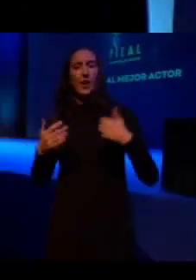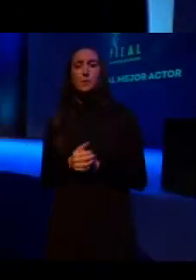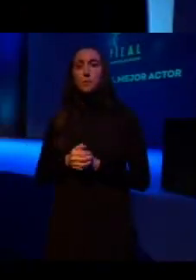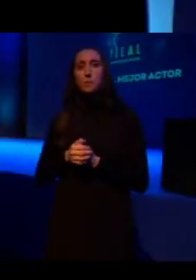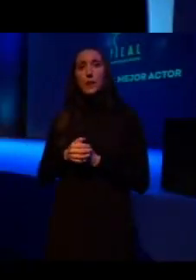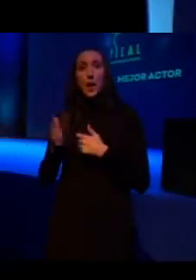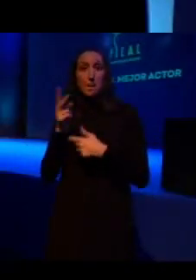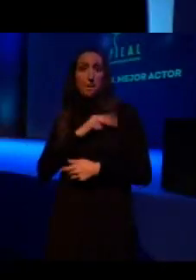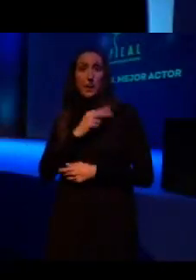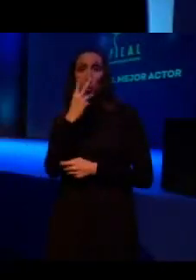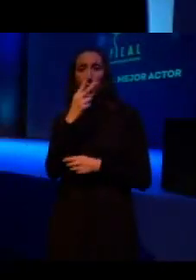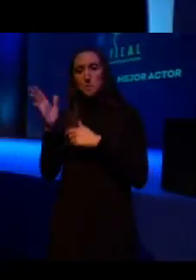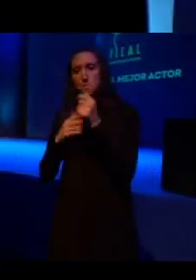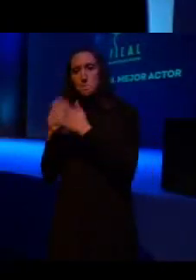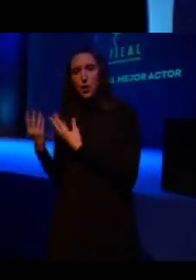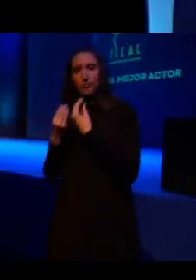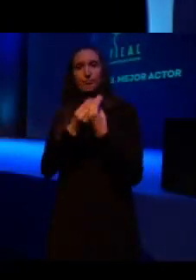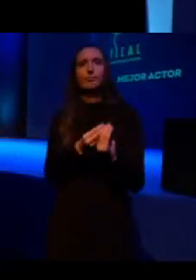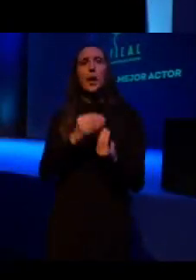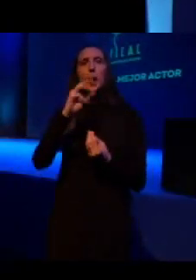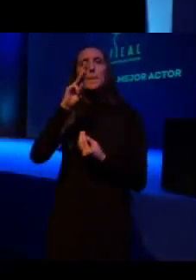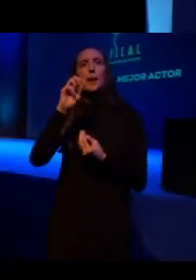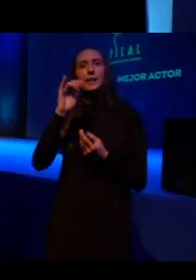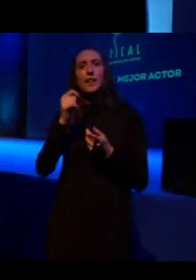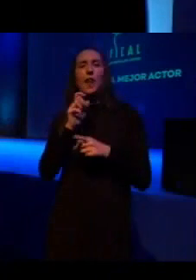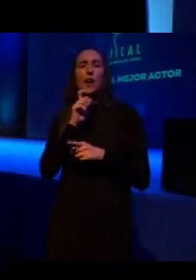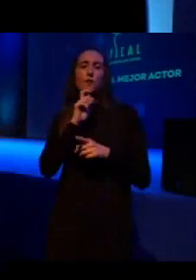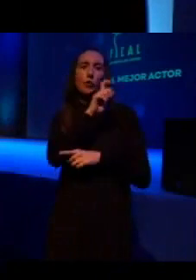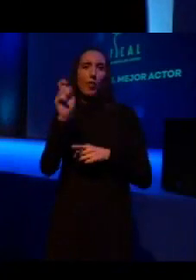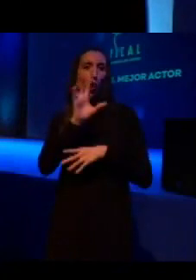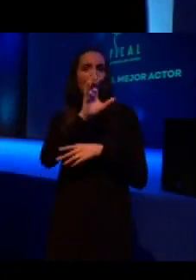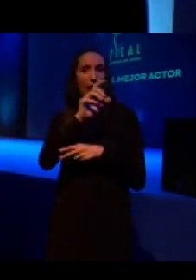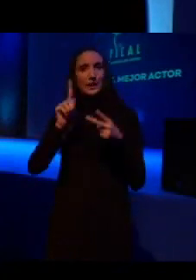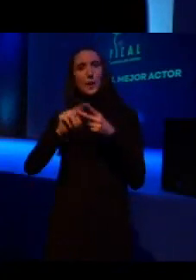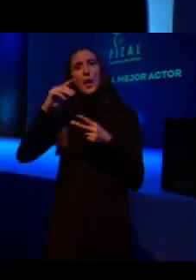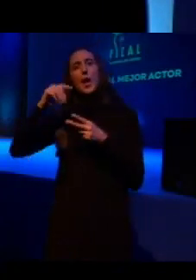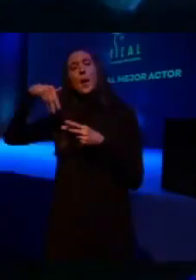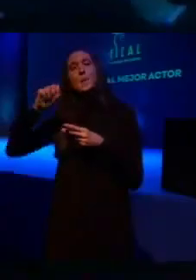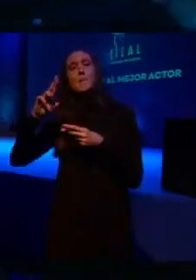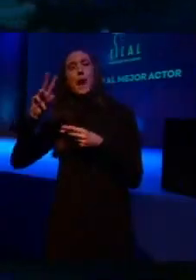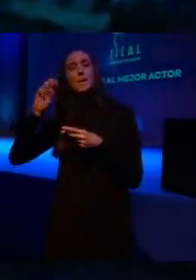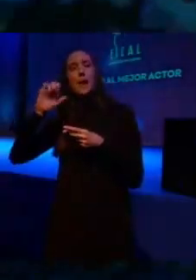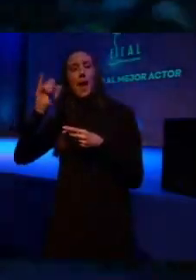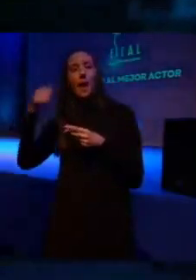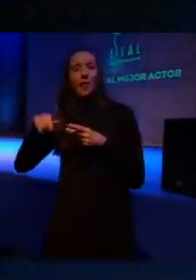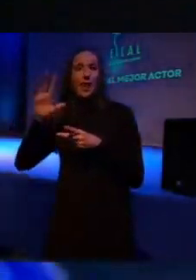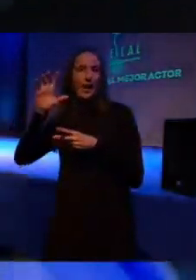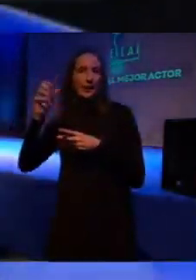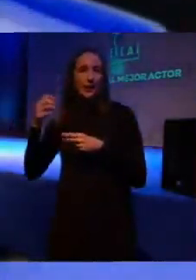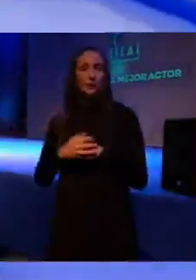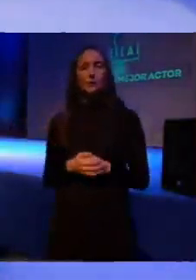entrega de estos dos premios me acompañan Patricia Maldonado, de la Fundación La Caixa, y Mar Peláez, de CaixaBank.